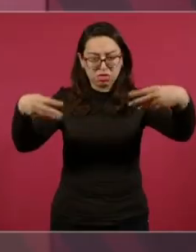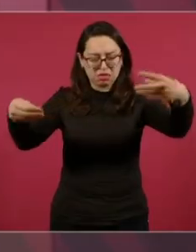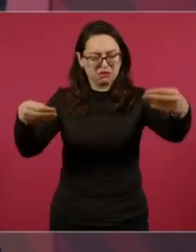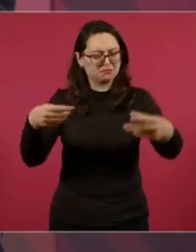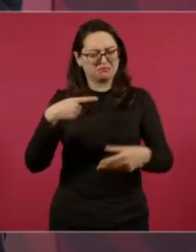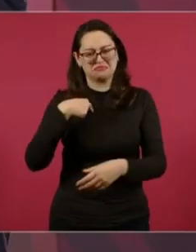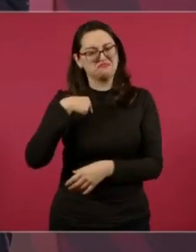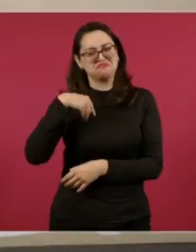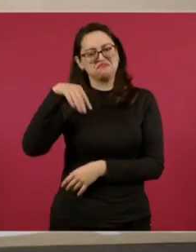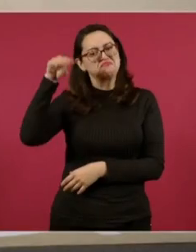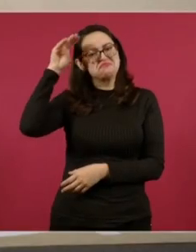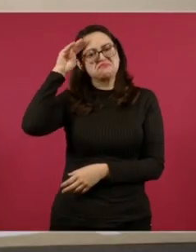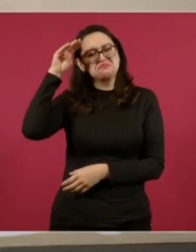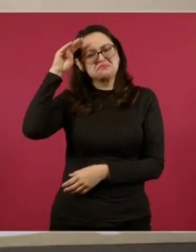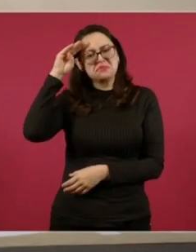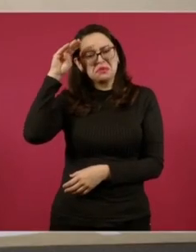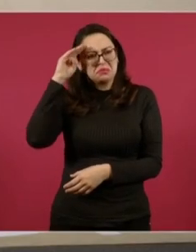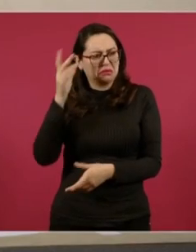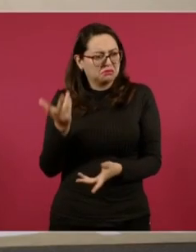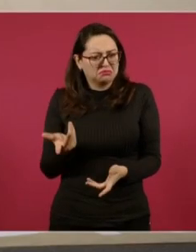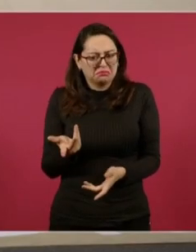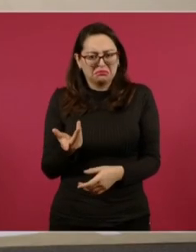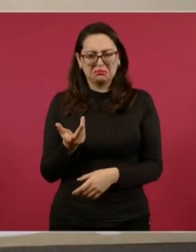que iba a ser algo